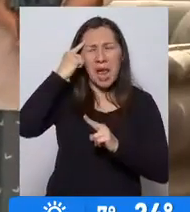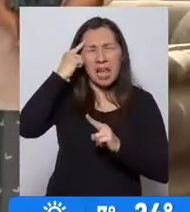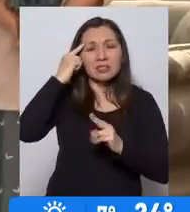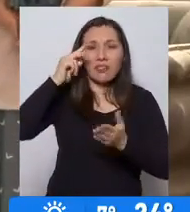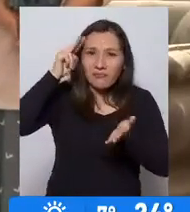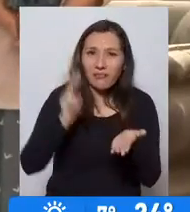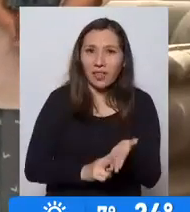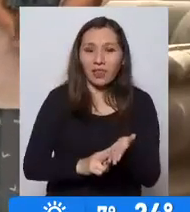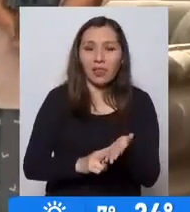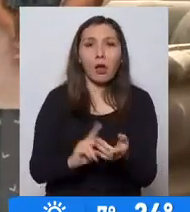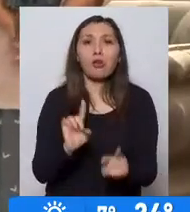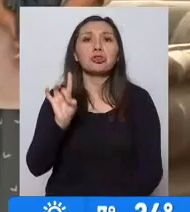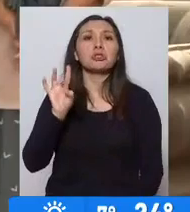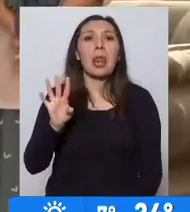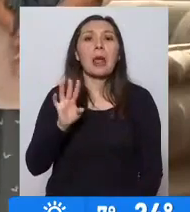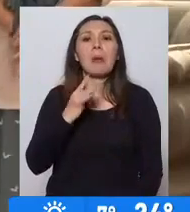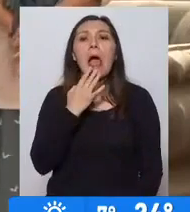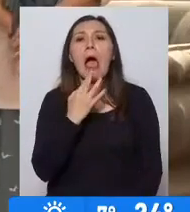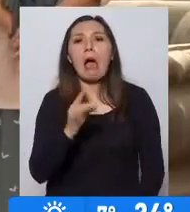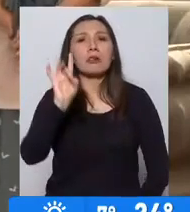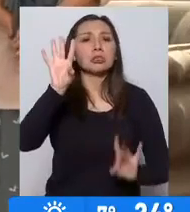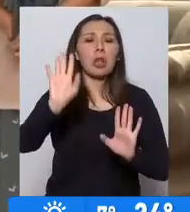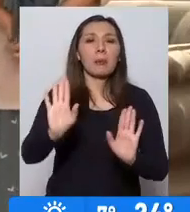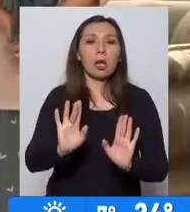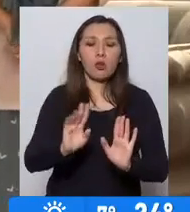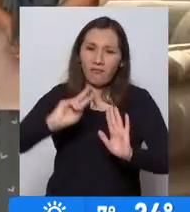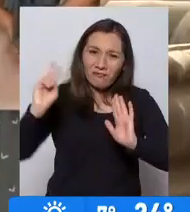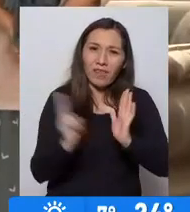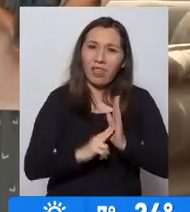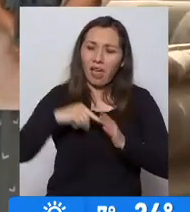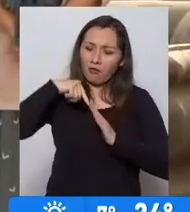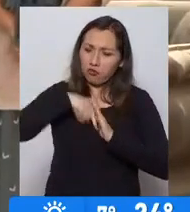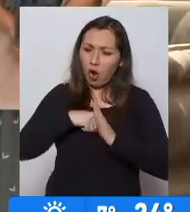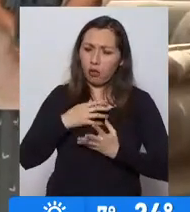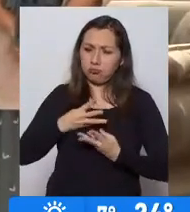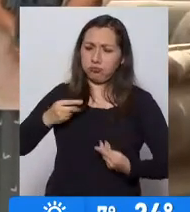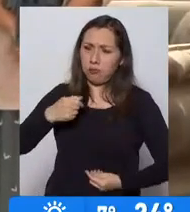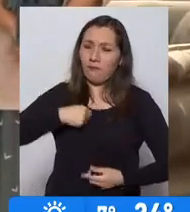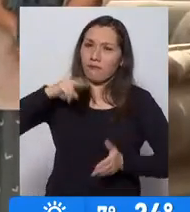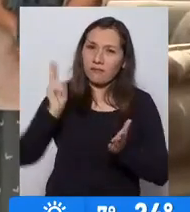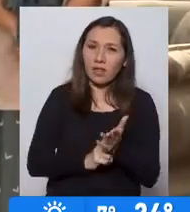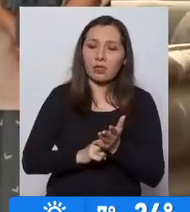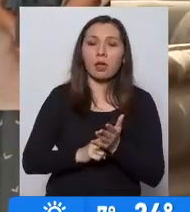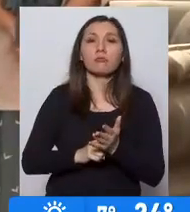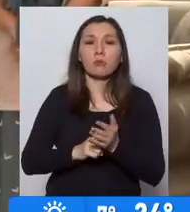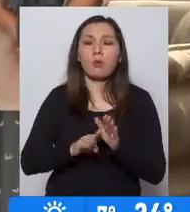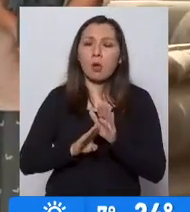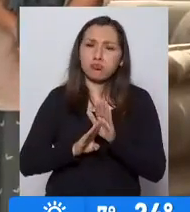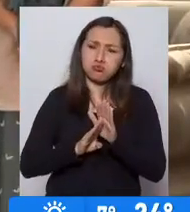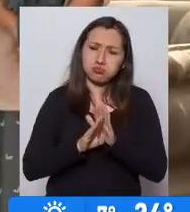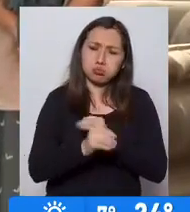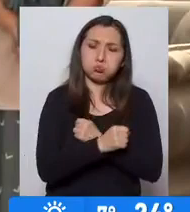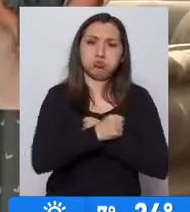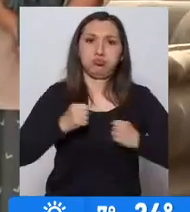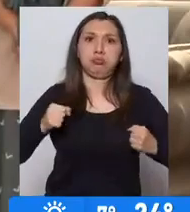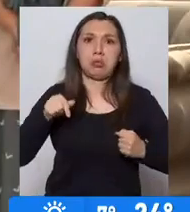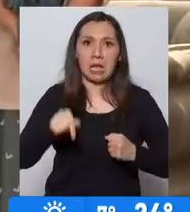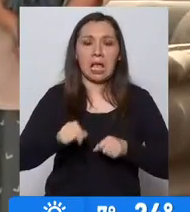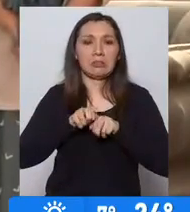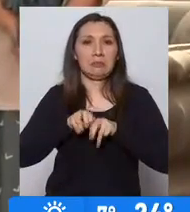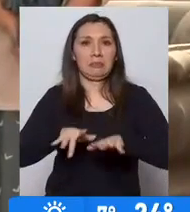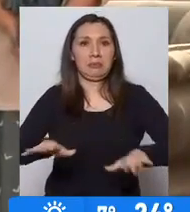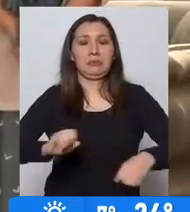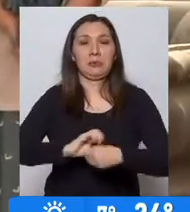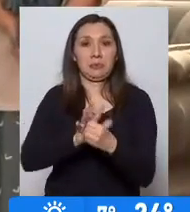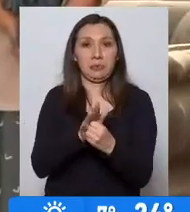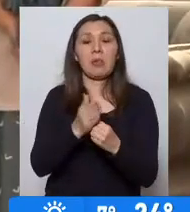verdad, no solamente de la boca hacia afuera, sino que de verdad, desde el fondo del alma, vamos a superar esta pandemia y